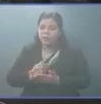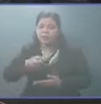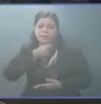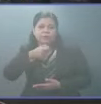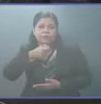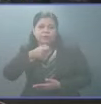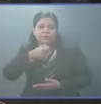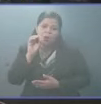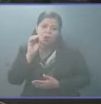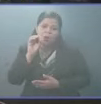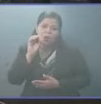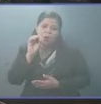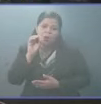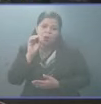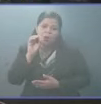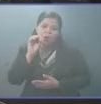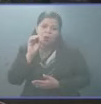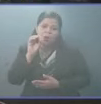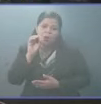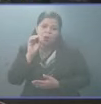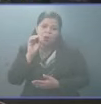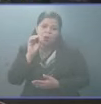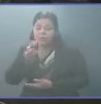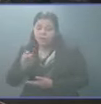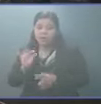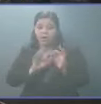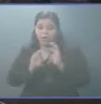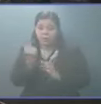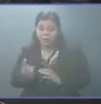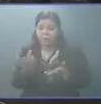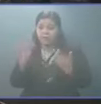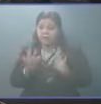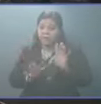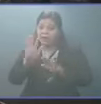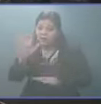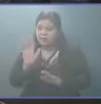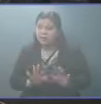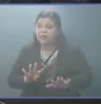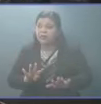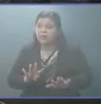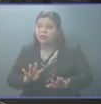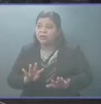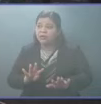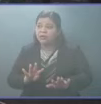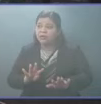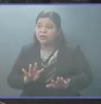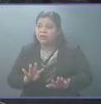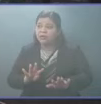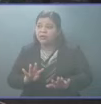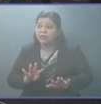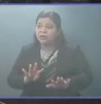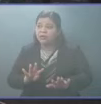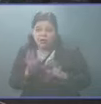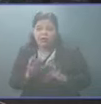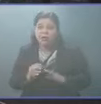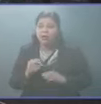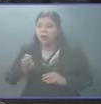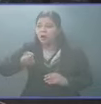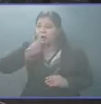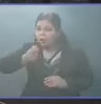se regalan medicamentos. Lo que usted decía, que hay personas que hasta 15, 19 medicamentos está